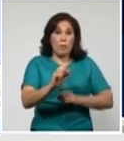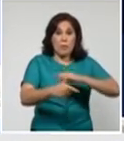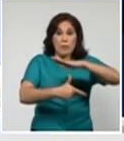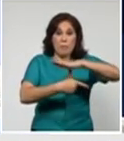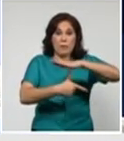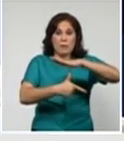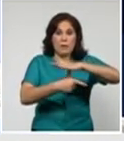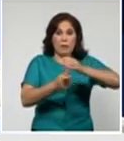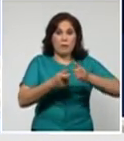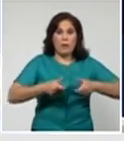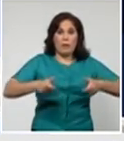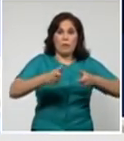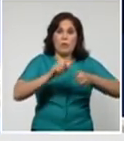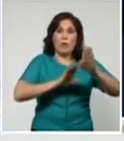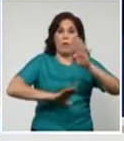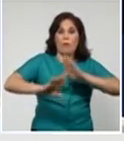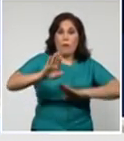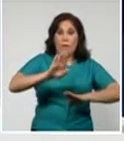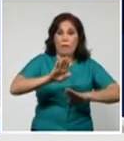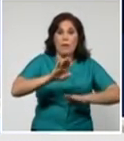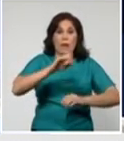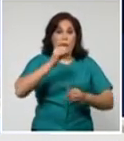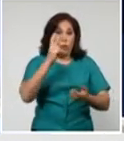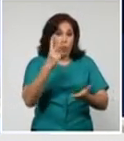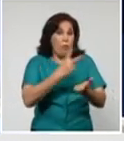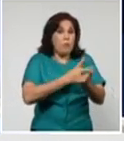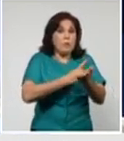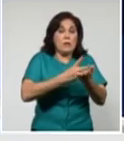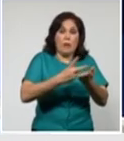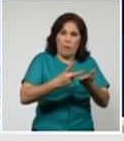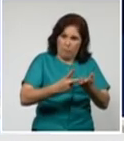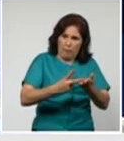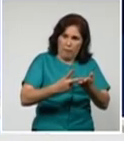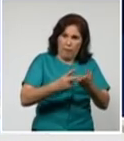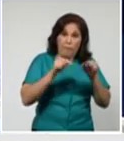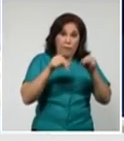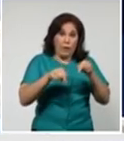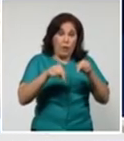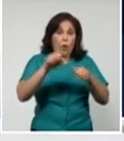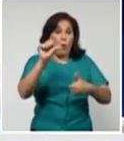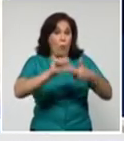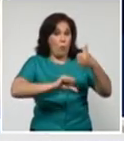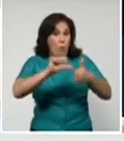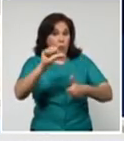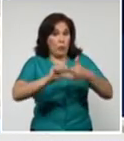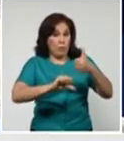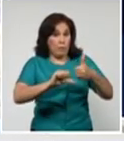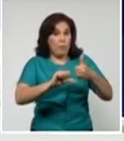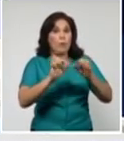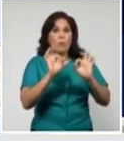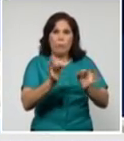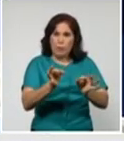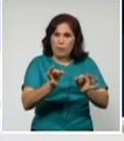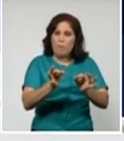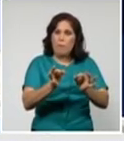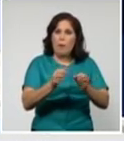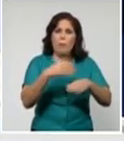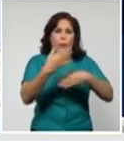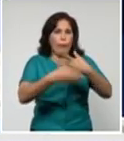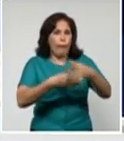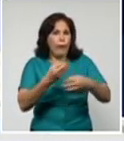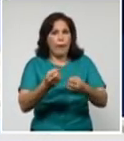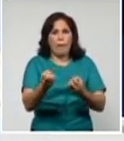del Consejo de Defensa, si en 15 días esto, por estas cosas que se han